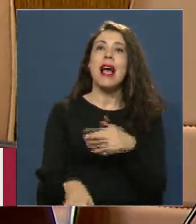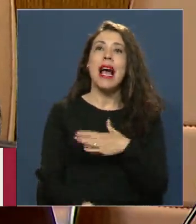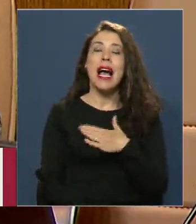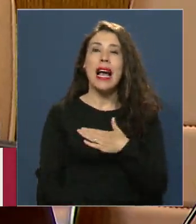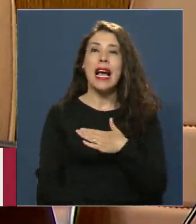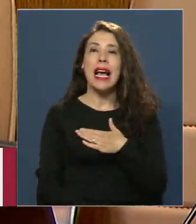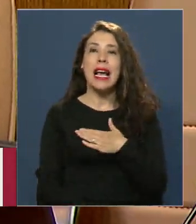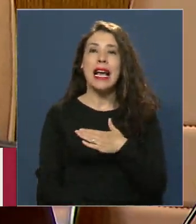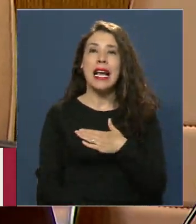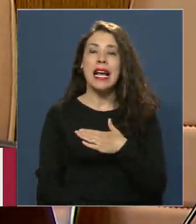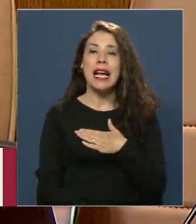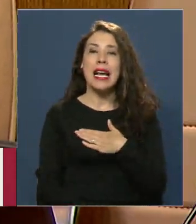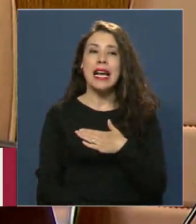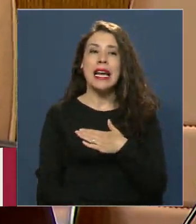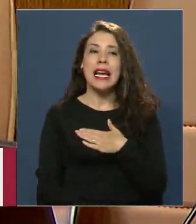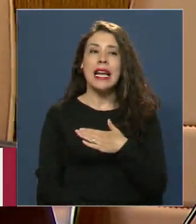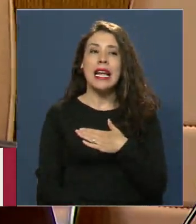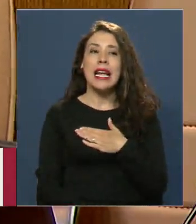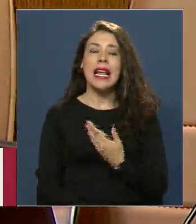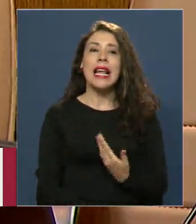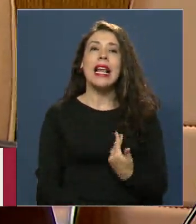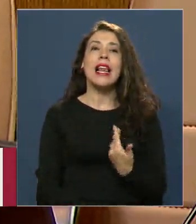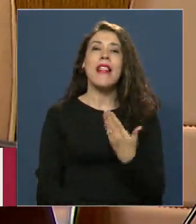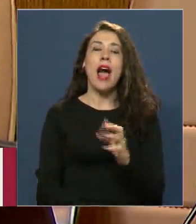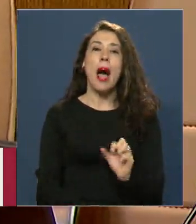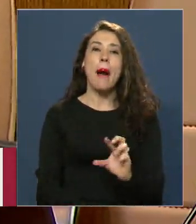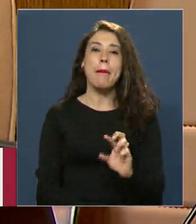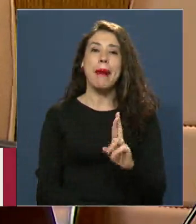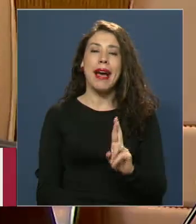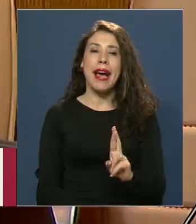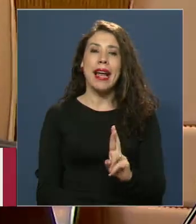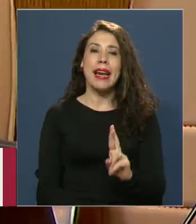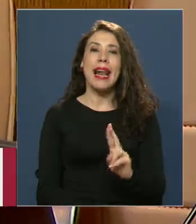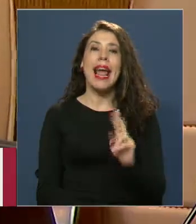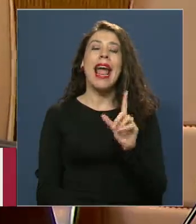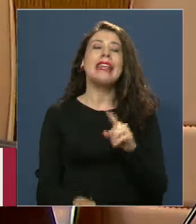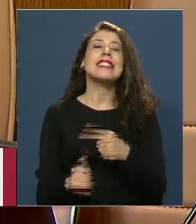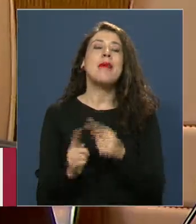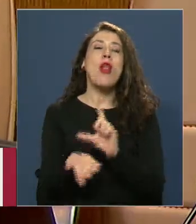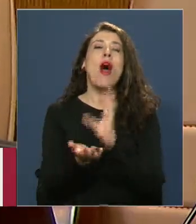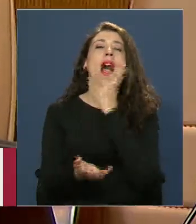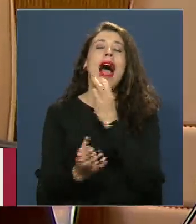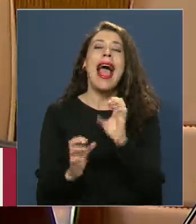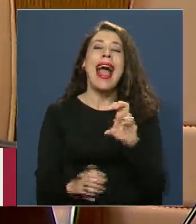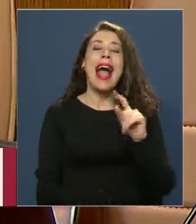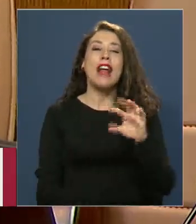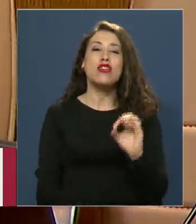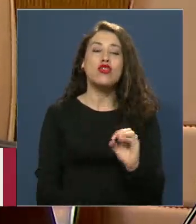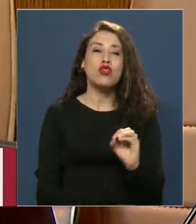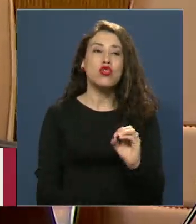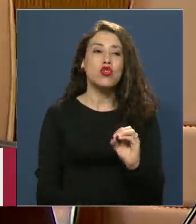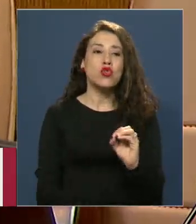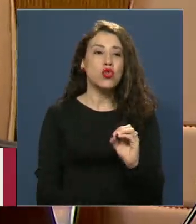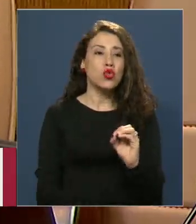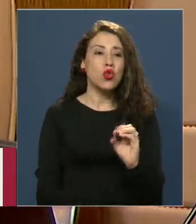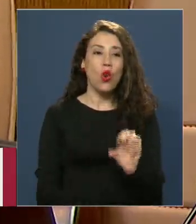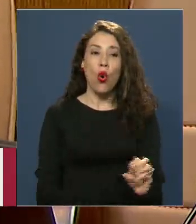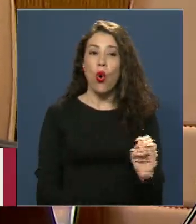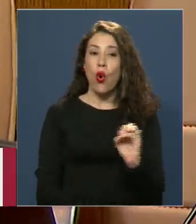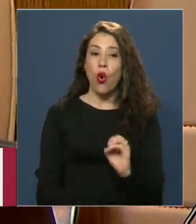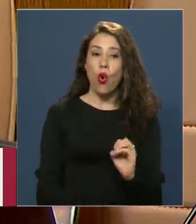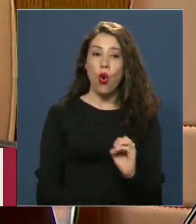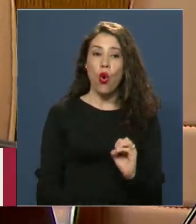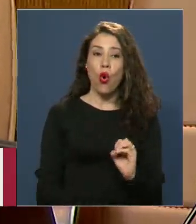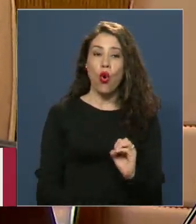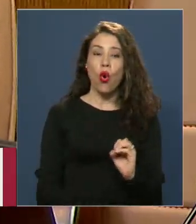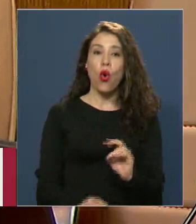haga que se extienda el actual APR que está en la localidad del Encanto, que es vecina, al sector que estoy mencionando, o en su efecto